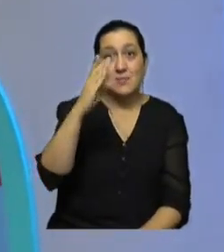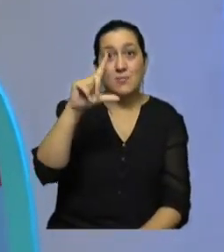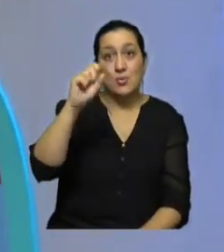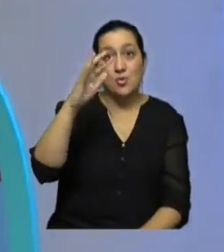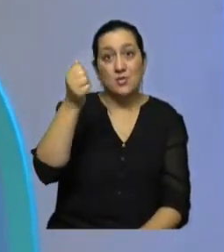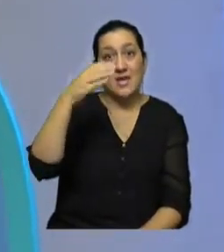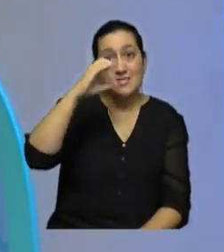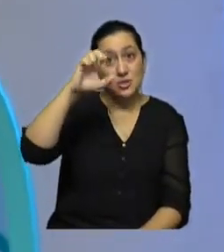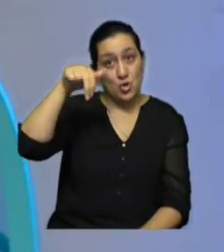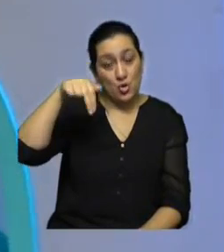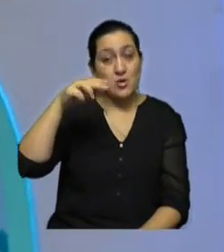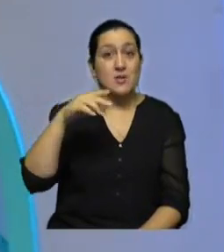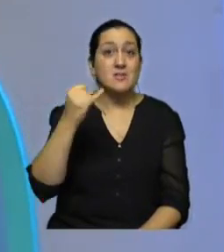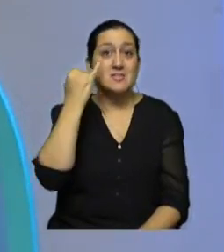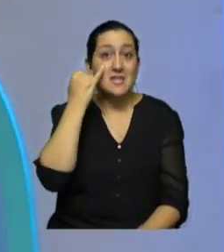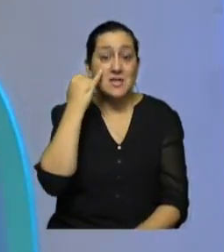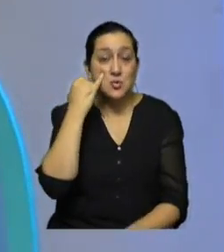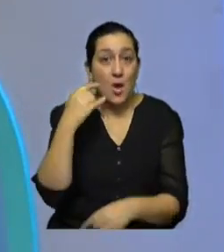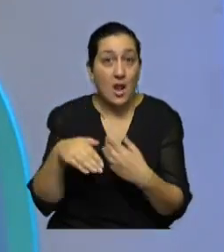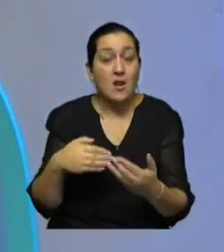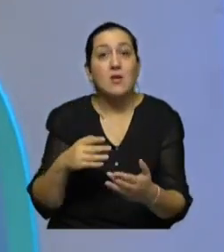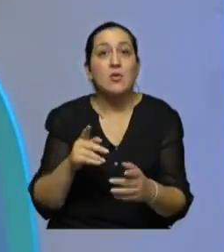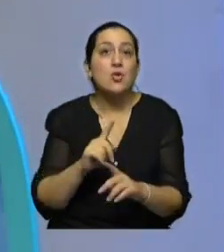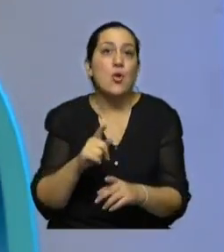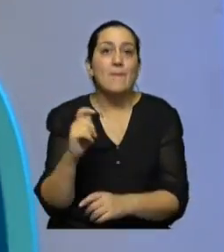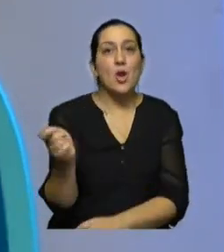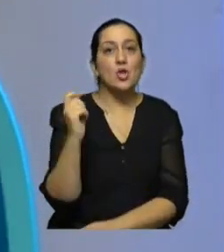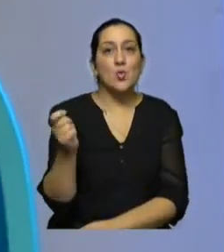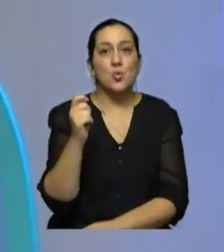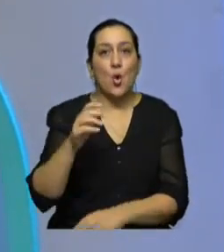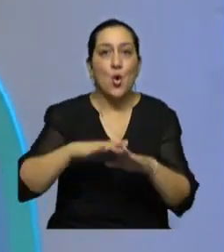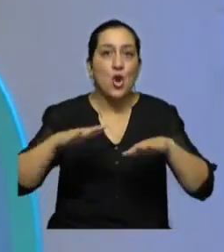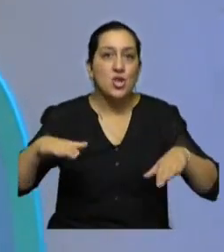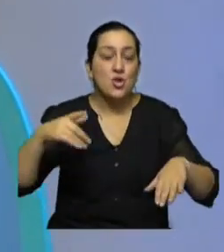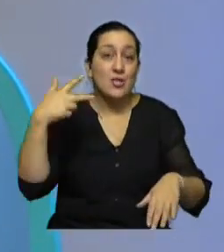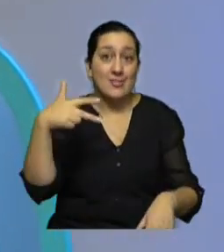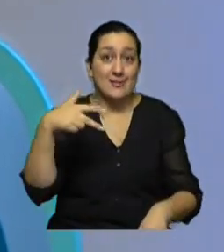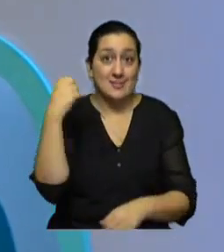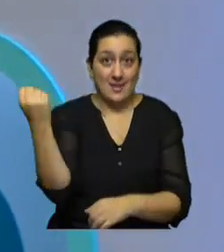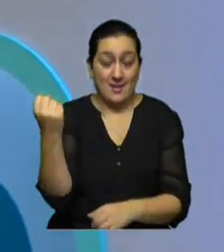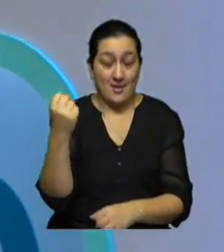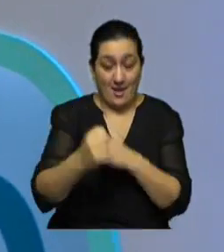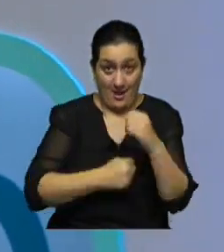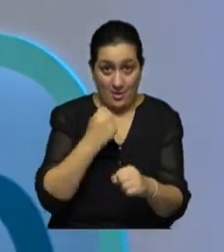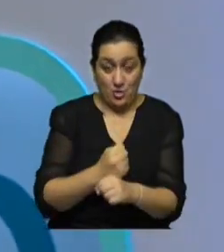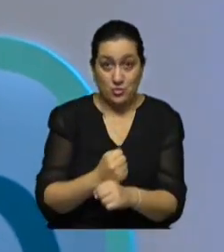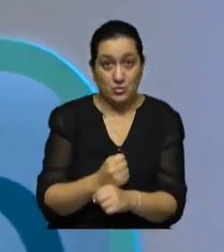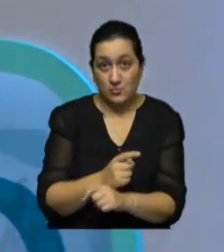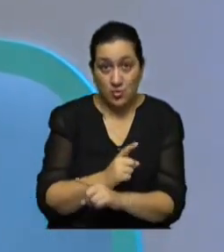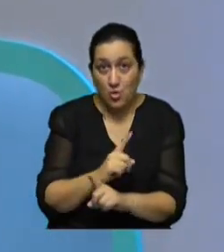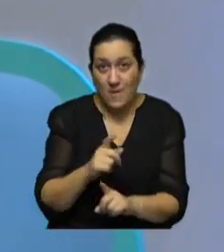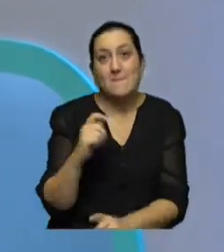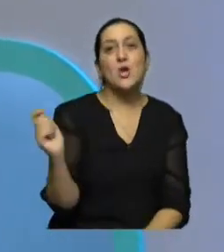se prostituye, señora, un niño de 13 años, una niña de 13 años en el Parque Valle, no se